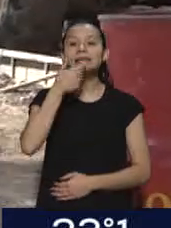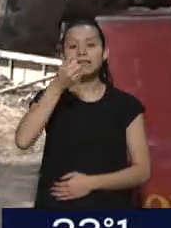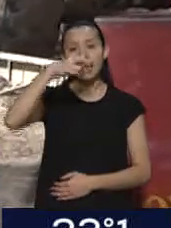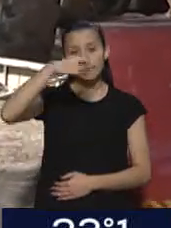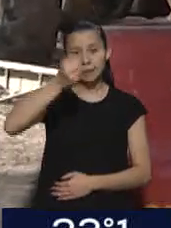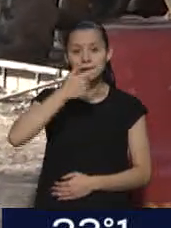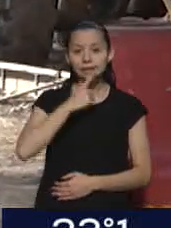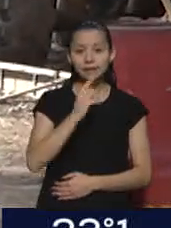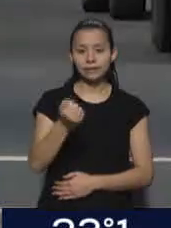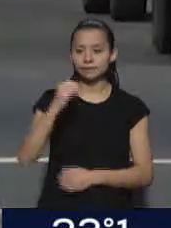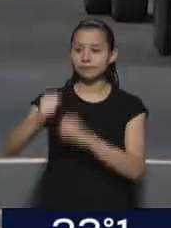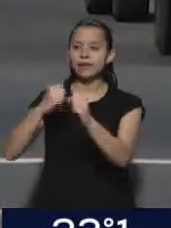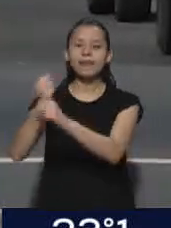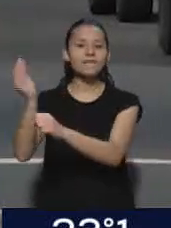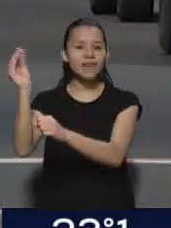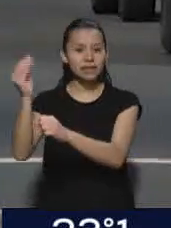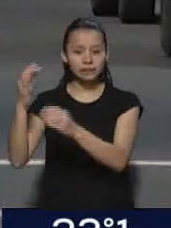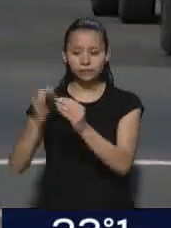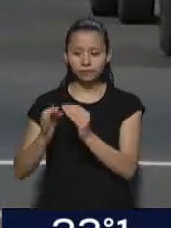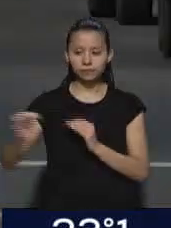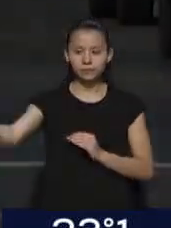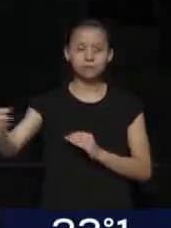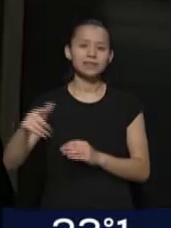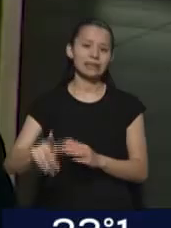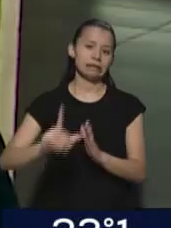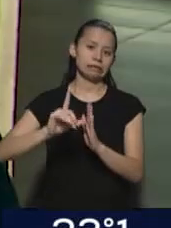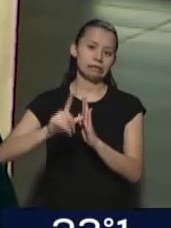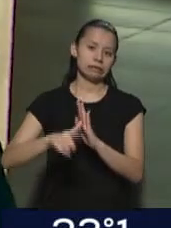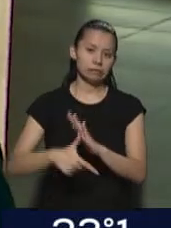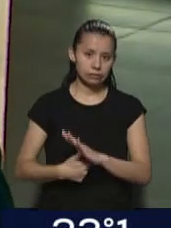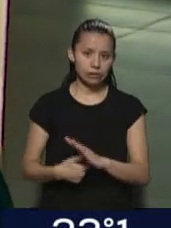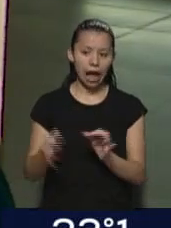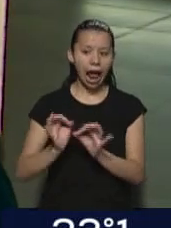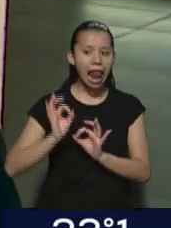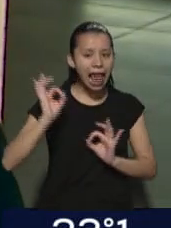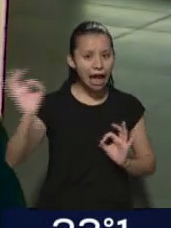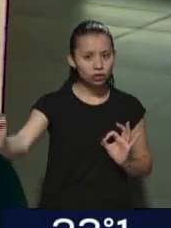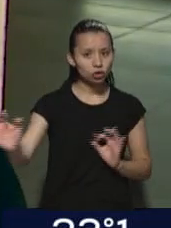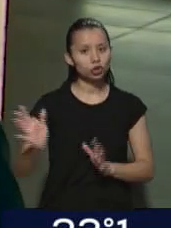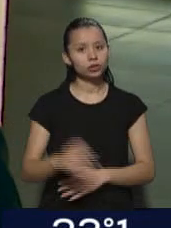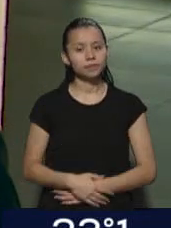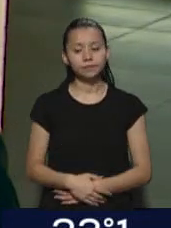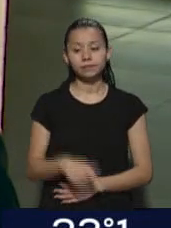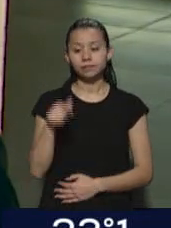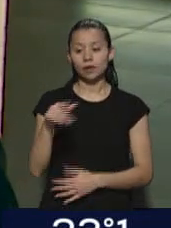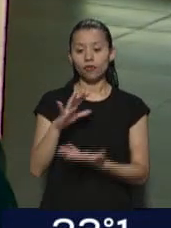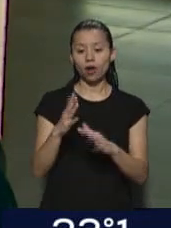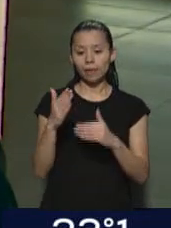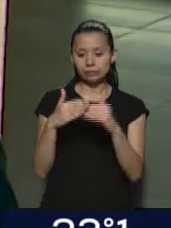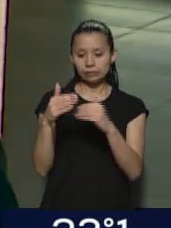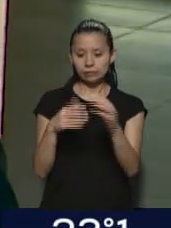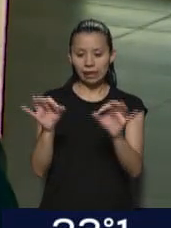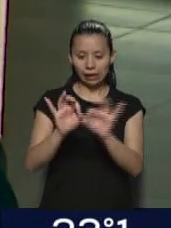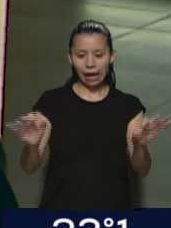calle Brasil, los plazos son muchos más extensos. Esta obra está demorada, ya tiene casi 7-8 meses y